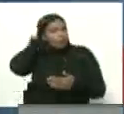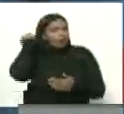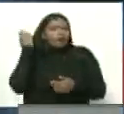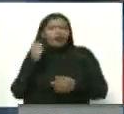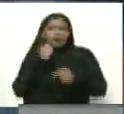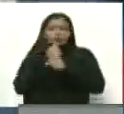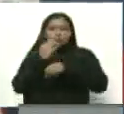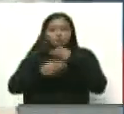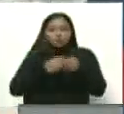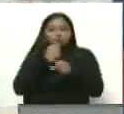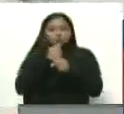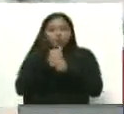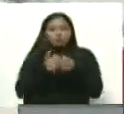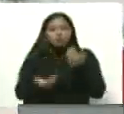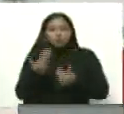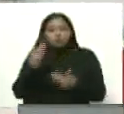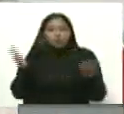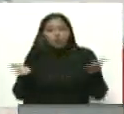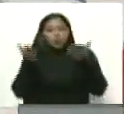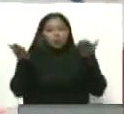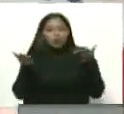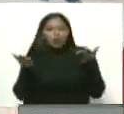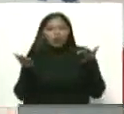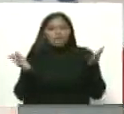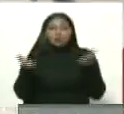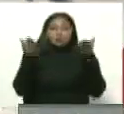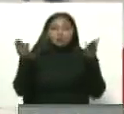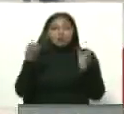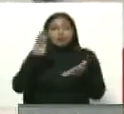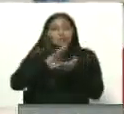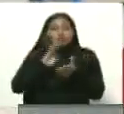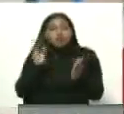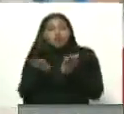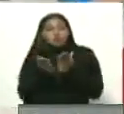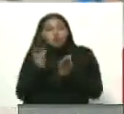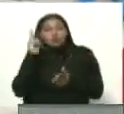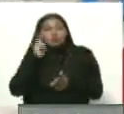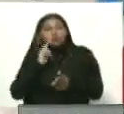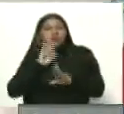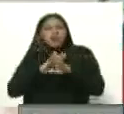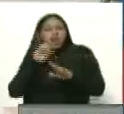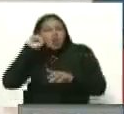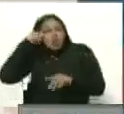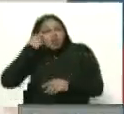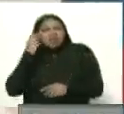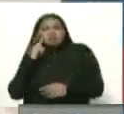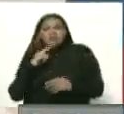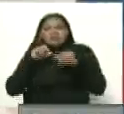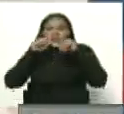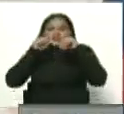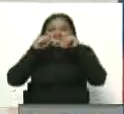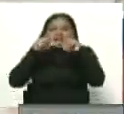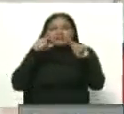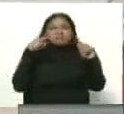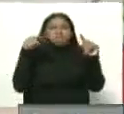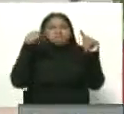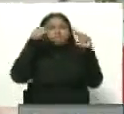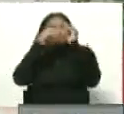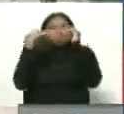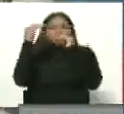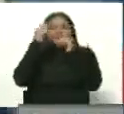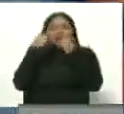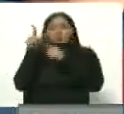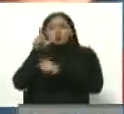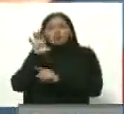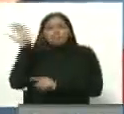un trabajo importante y usted es impulsor del Centro de Estudios Simón Bolívar. ¿Por qué recordar a Simón Bolívar y seguirlo manteniendo en alto cuando incluso en otras